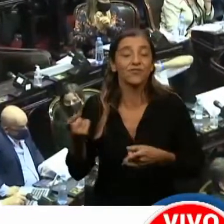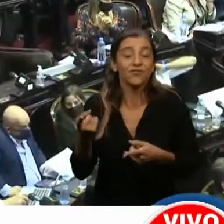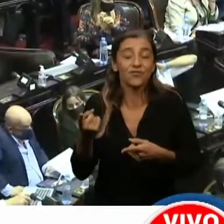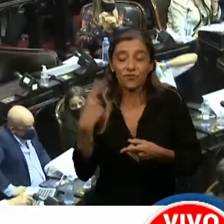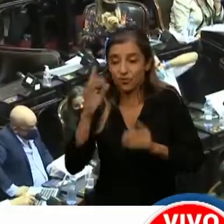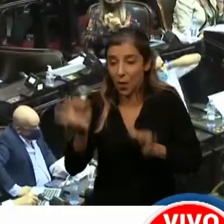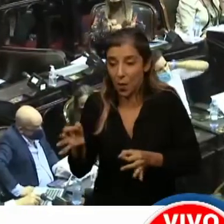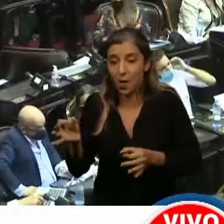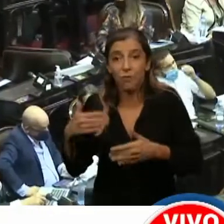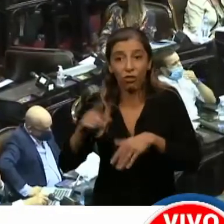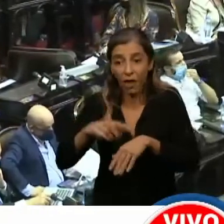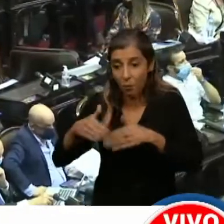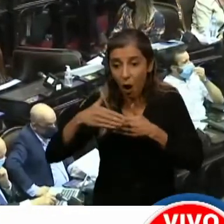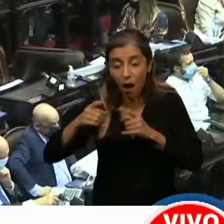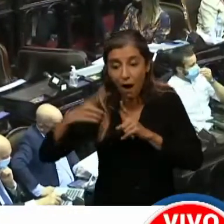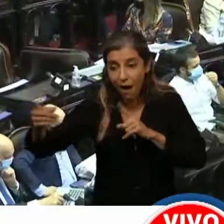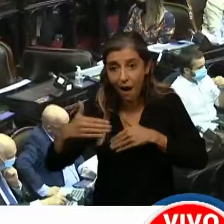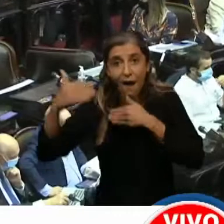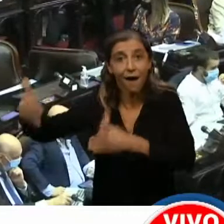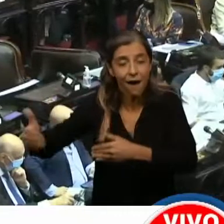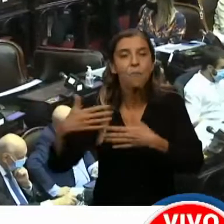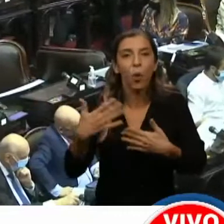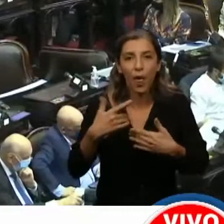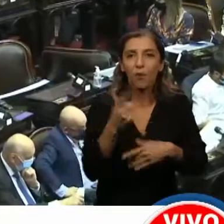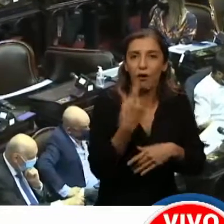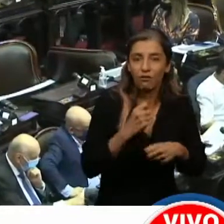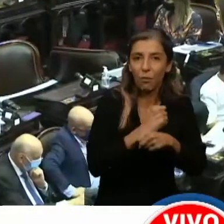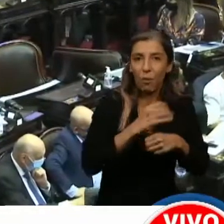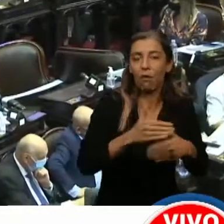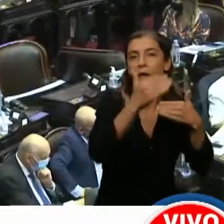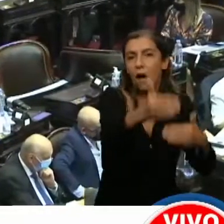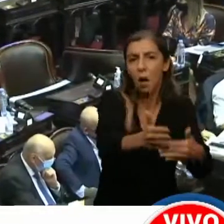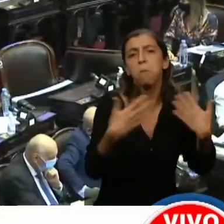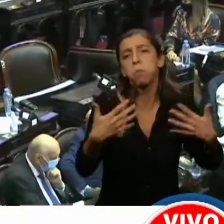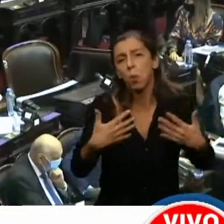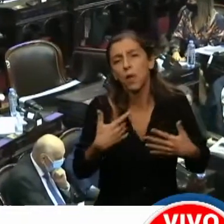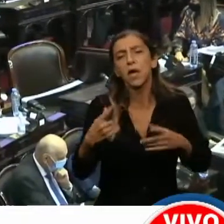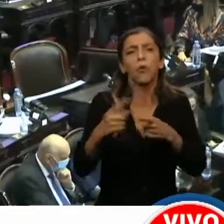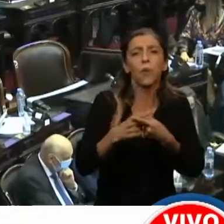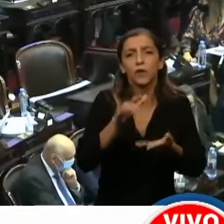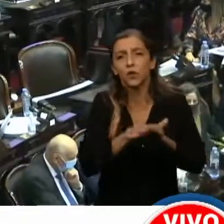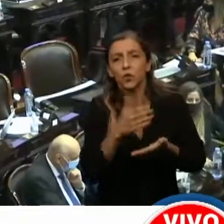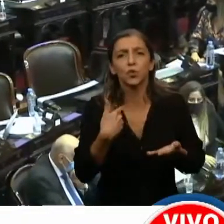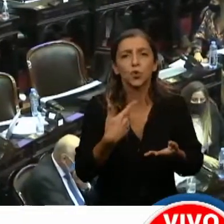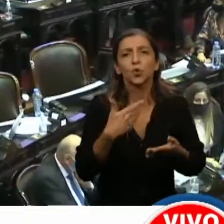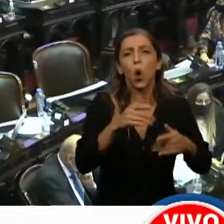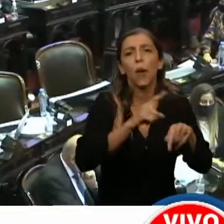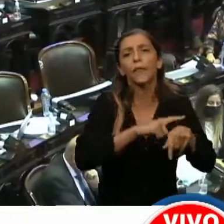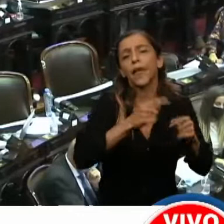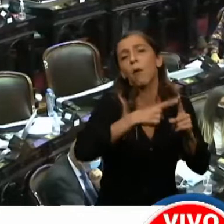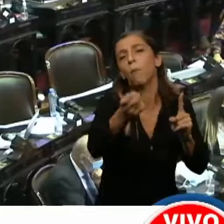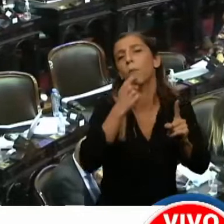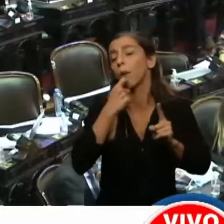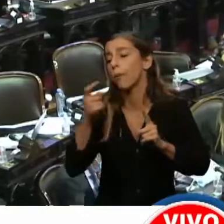esa prórroga no avanzara. Eventualmente podría discutirse el plazo, que la media sanción que viene del Senado